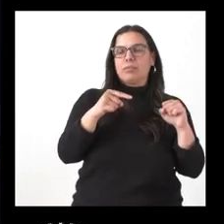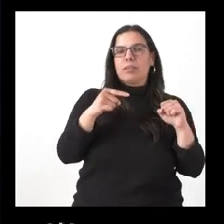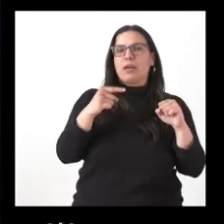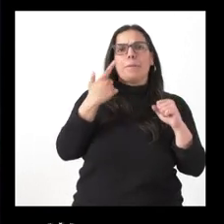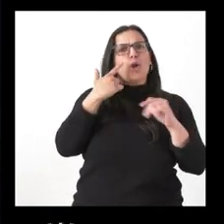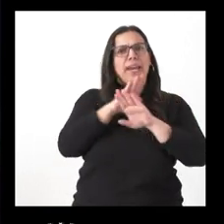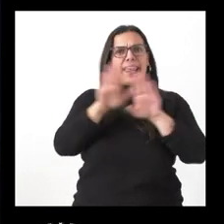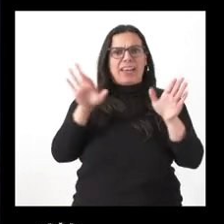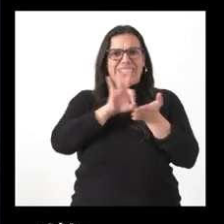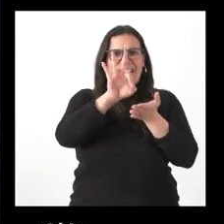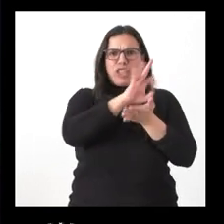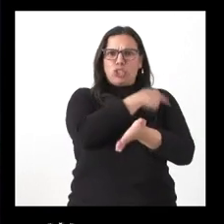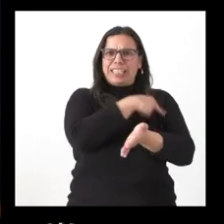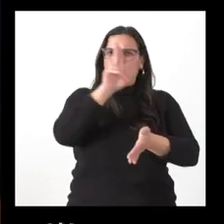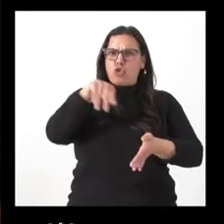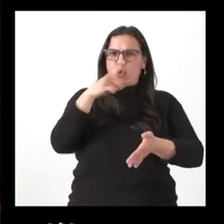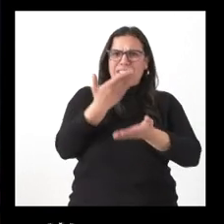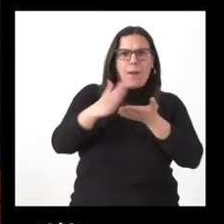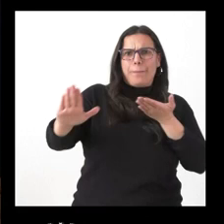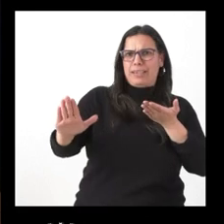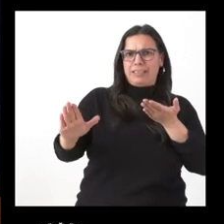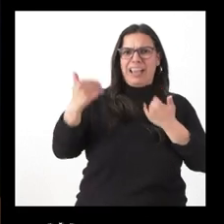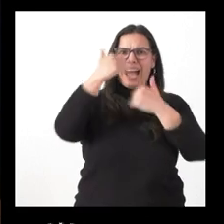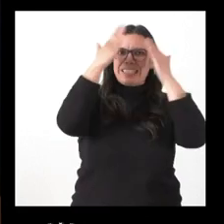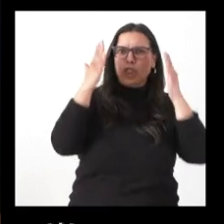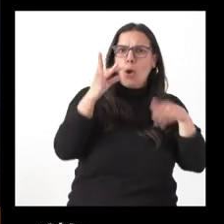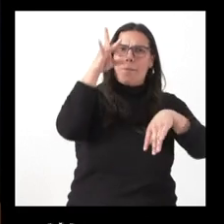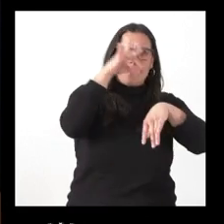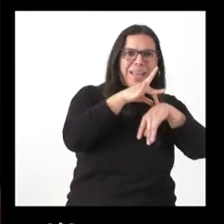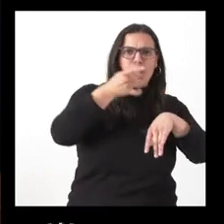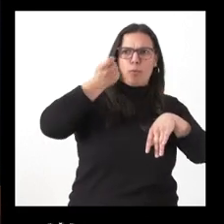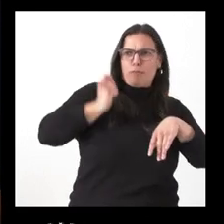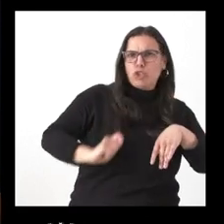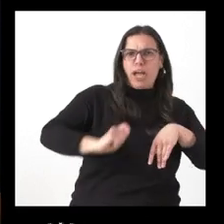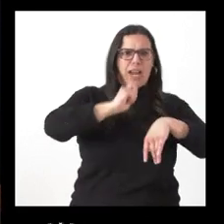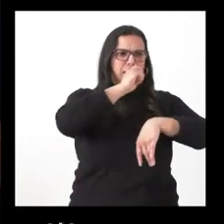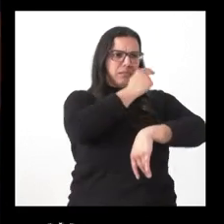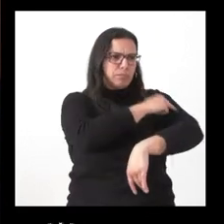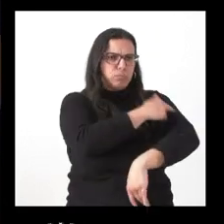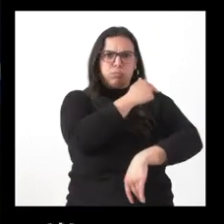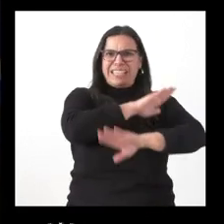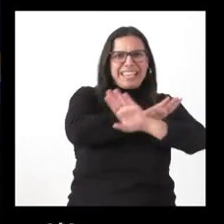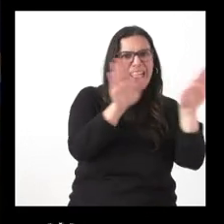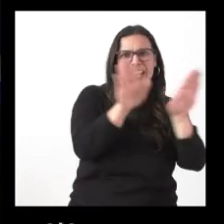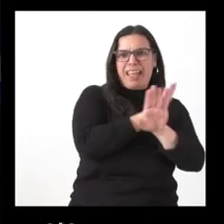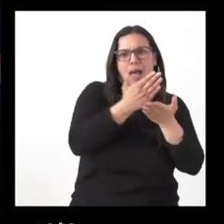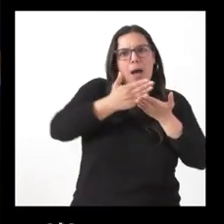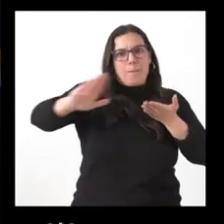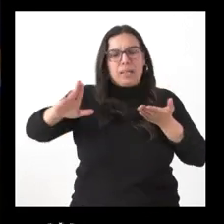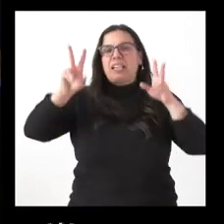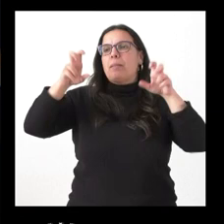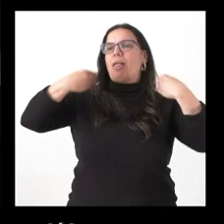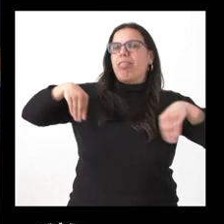con el servicio sanitario y con el servicio asistencial que corresponden exclusiva a la junta de Castilla y león si con aspectos de carácter